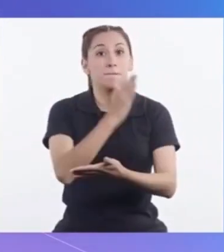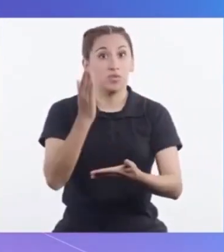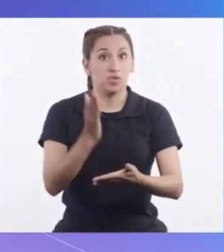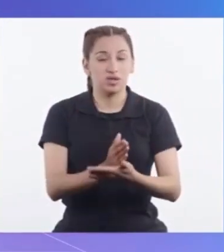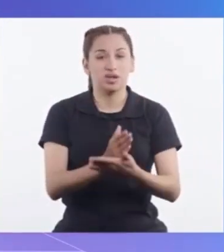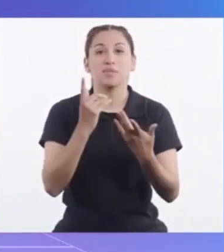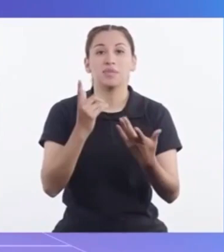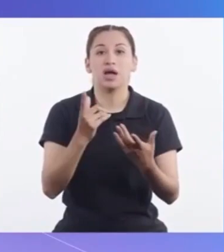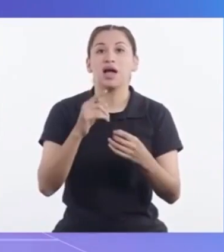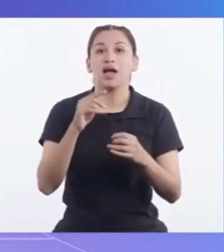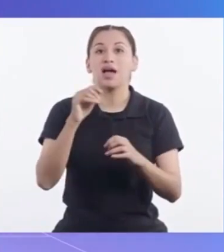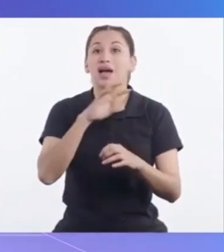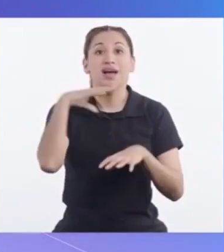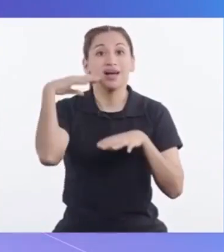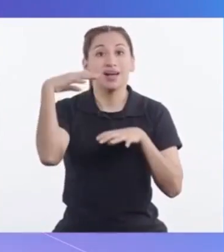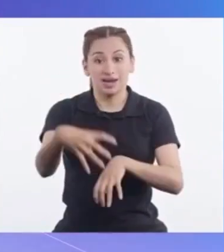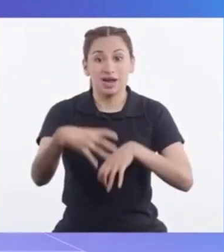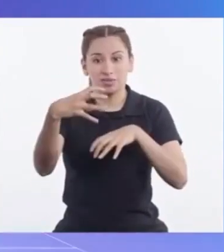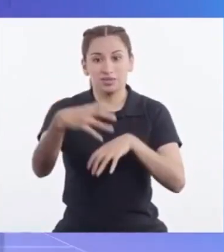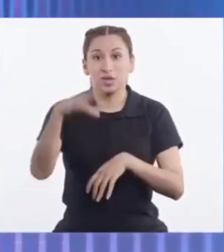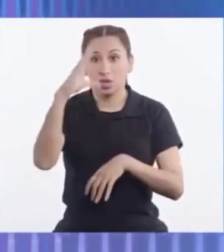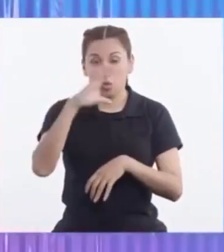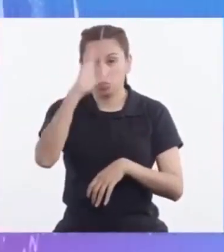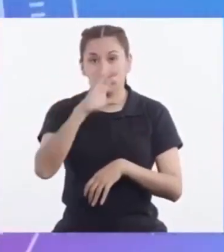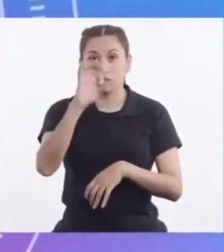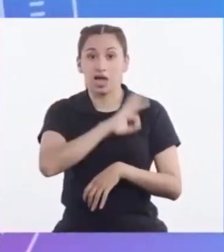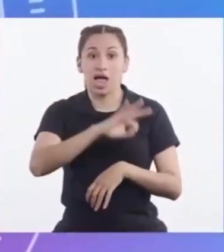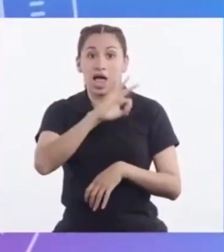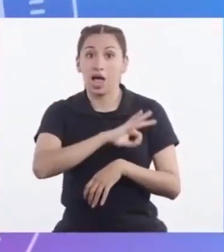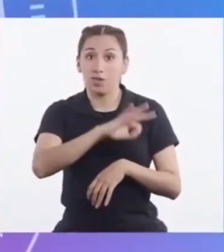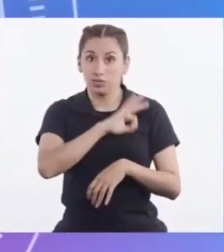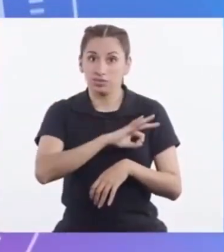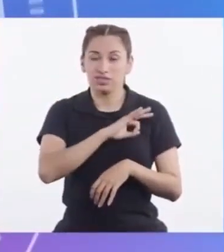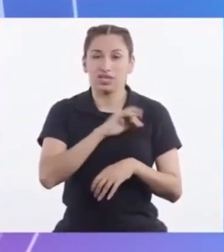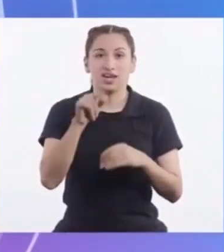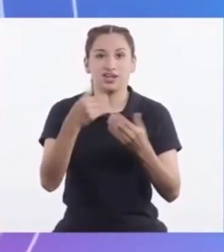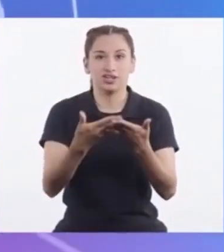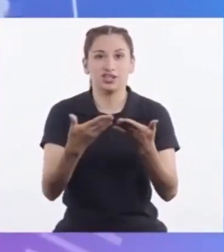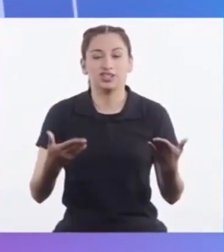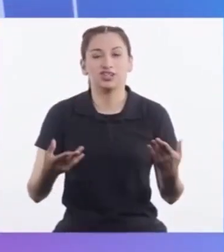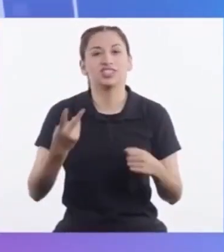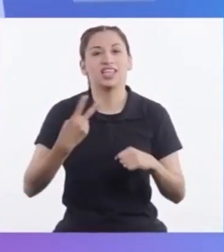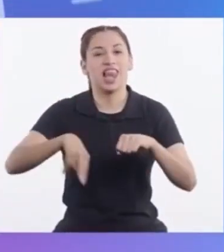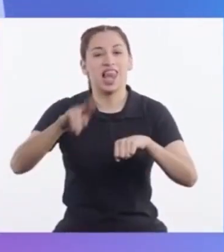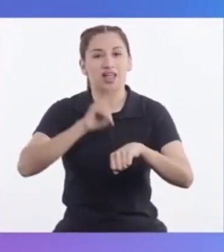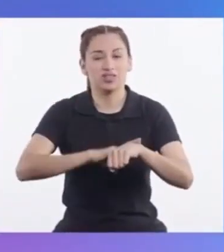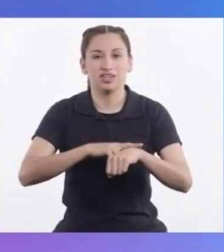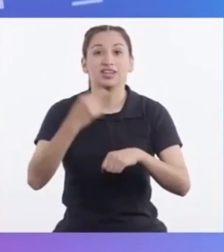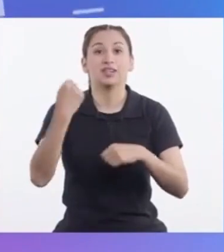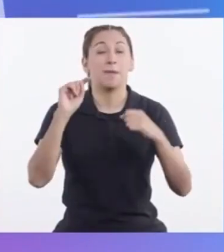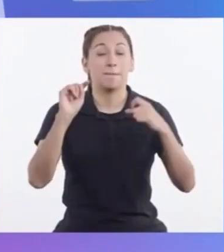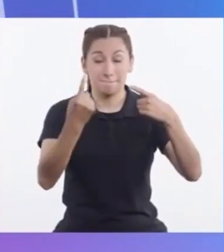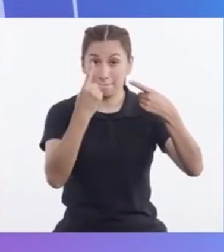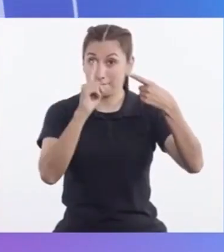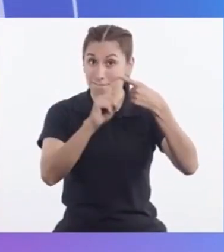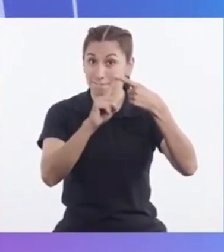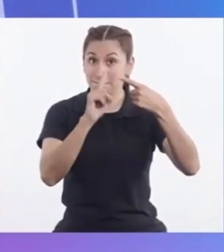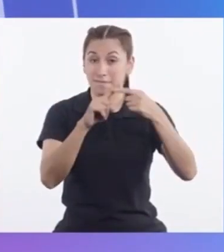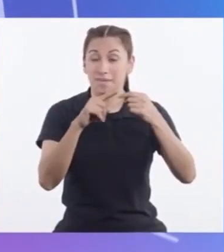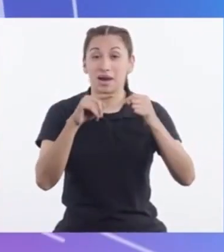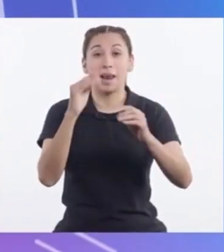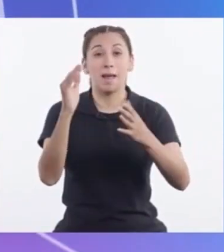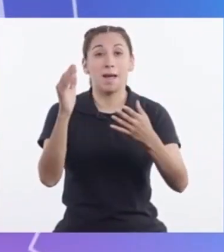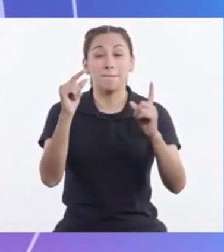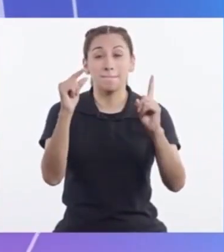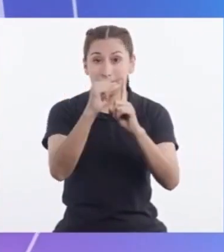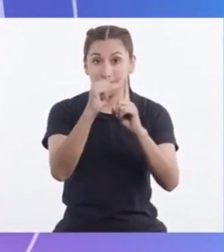hecho Que los agricultores Busquen Maneras de aprovechar Los recursos naturales Ya sé La primera